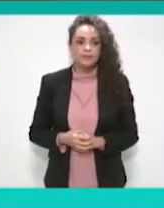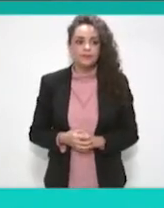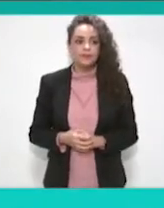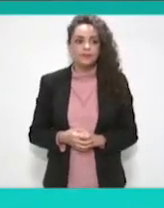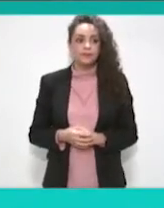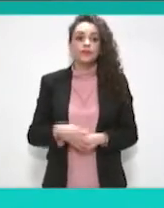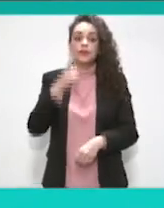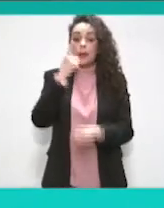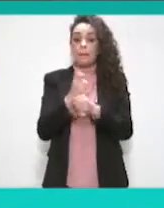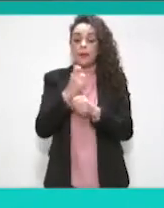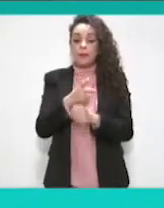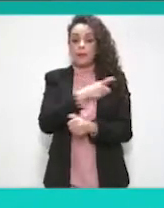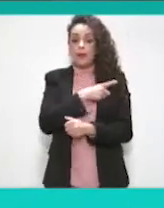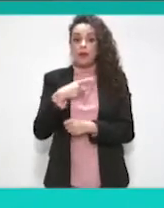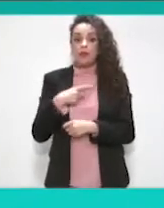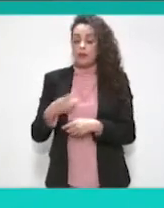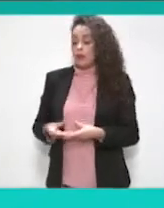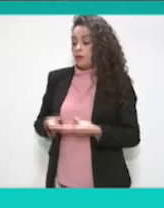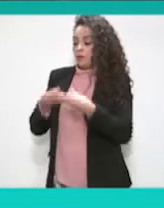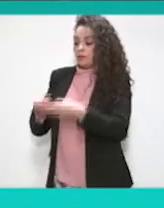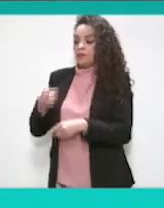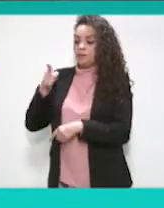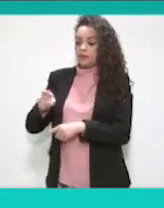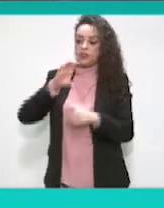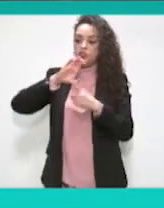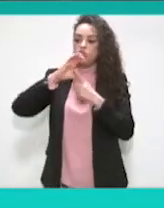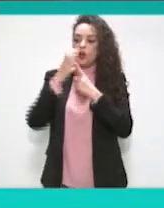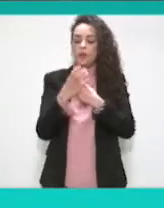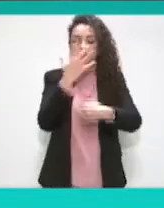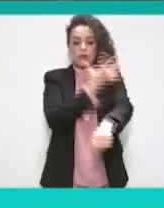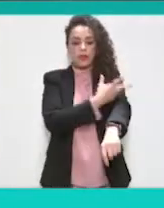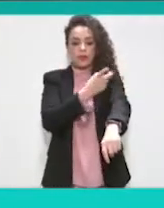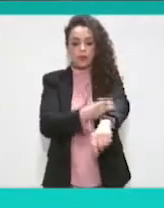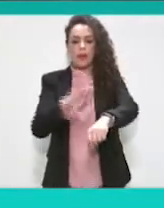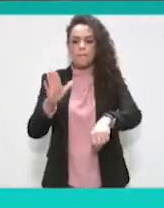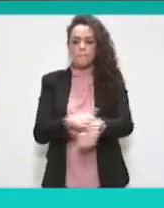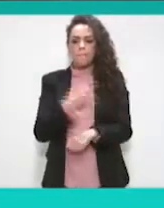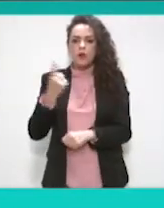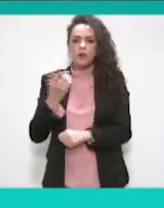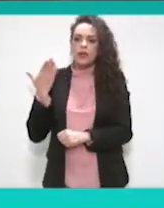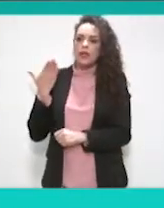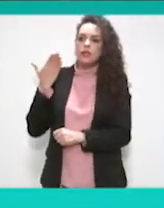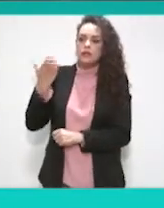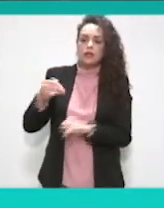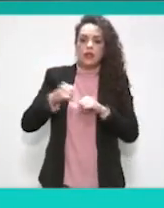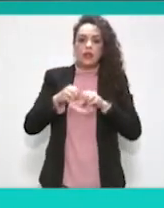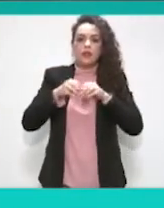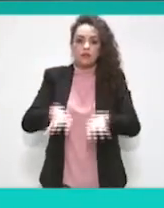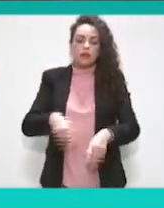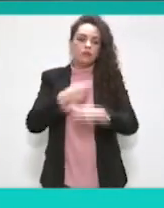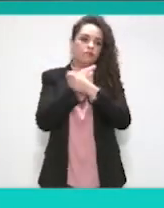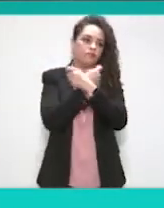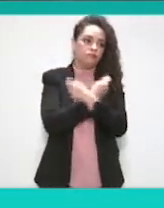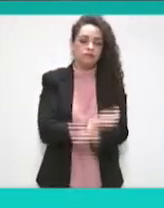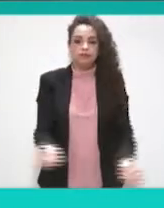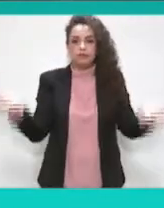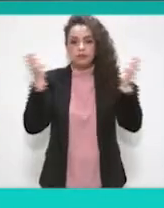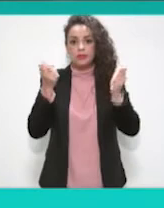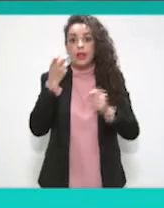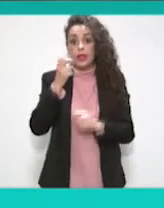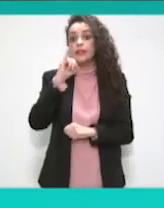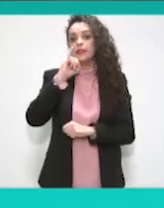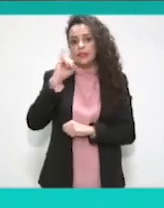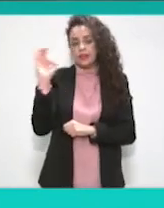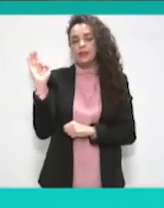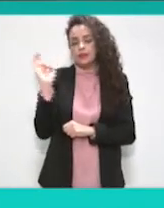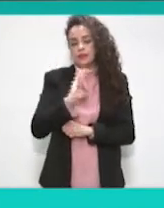el comité de transparencia porque porque si está ordenando versión pública y seguramente eso sí deberán protegerse